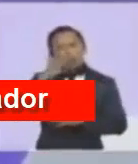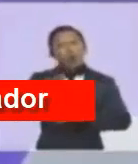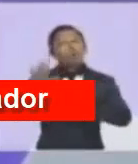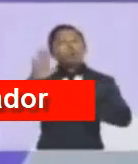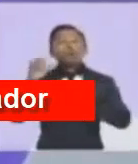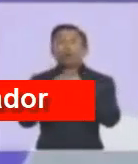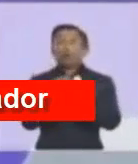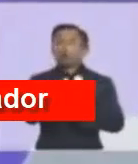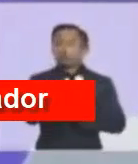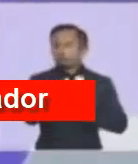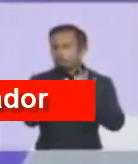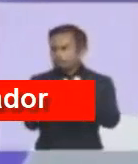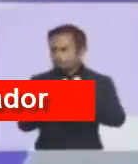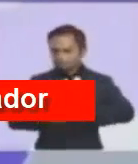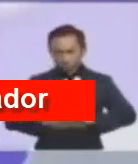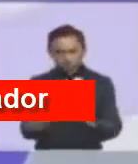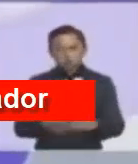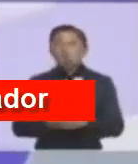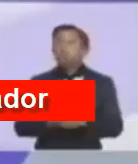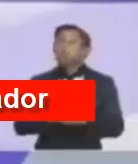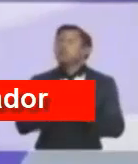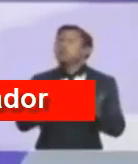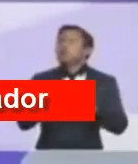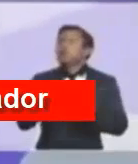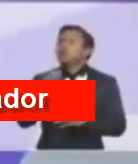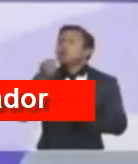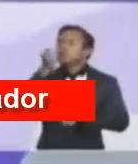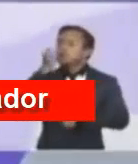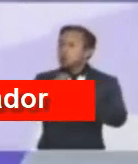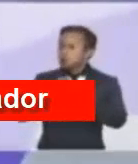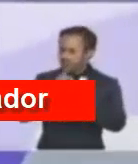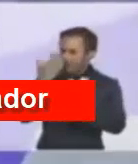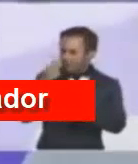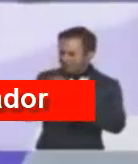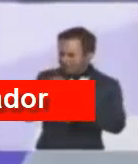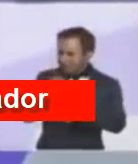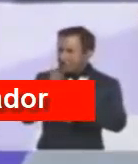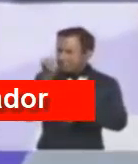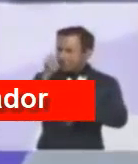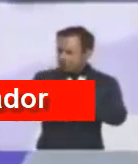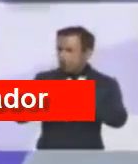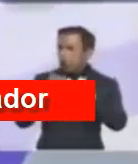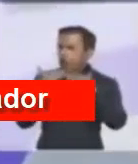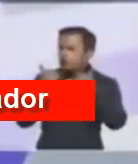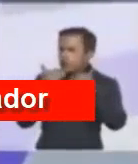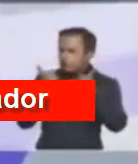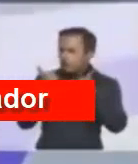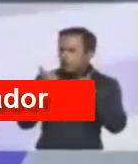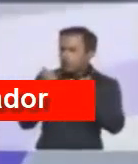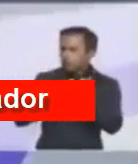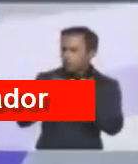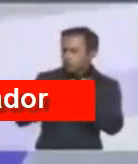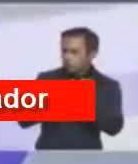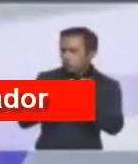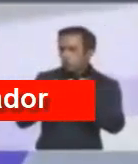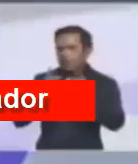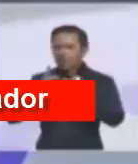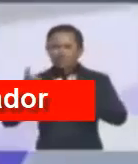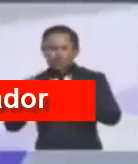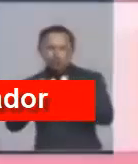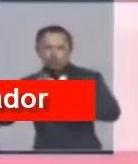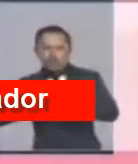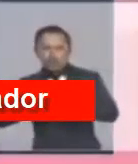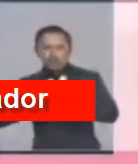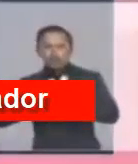Mayor fluidez, yo creo que eso no tiene que ver con él. Bueno, mayor tiempo me refiero, quítalo de fluidez, mayor tiempo, mayor interacción. A mí me gustó